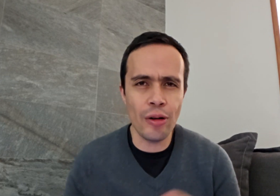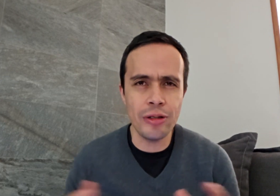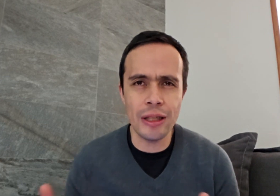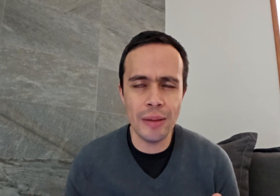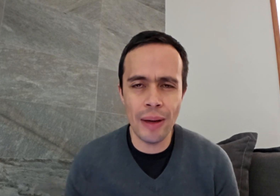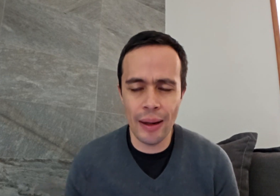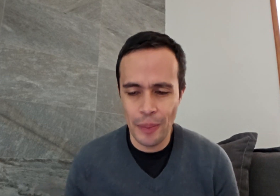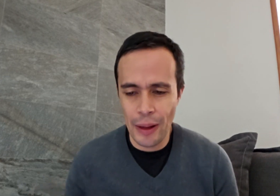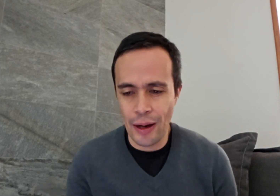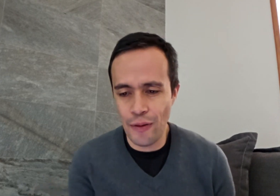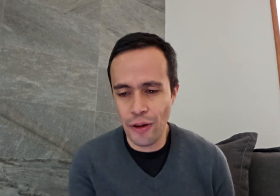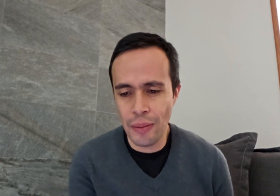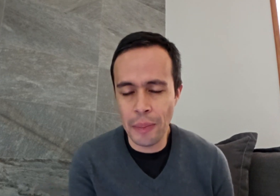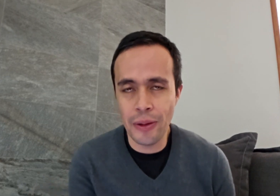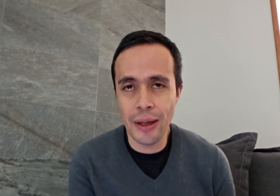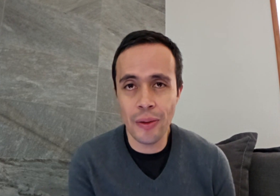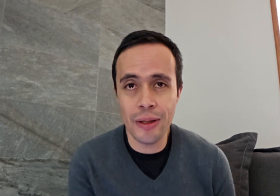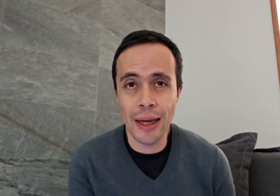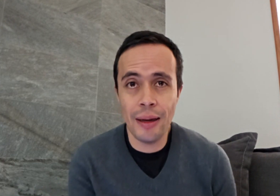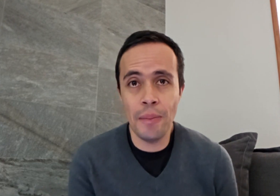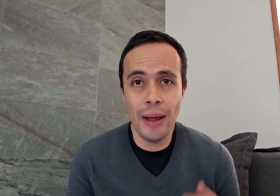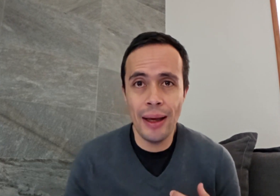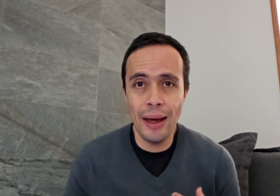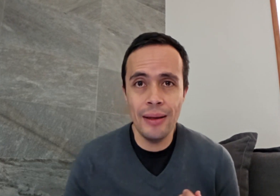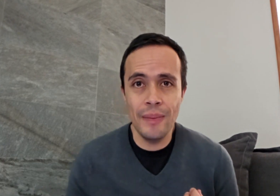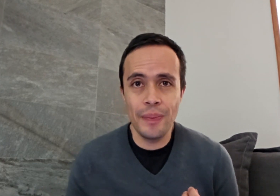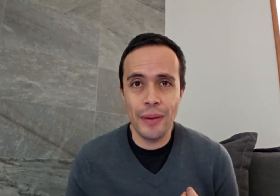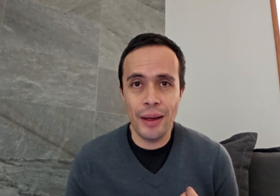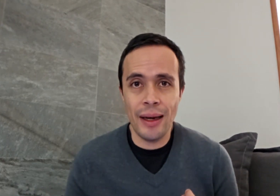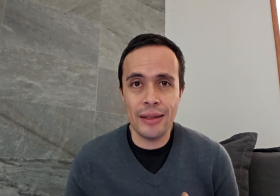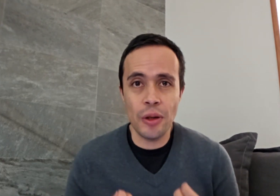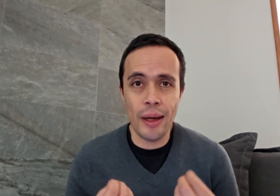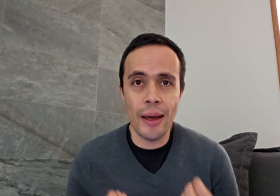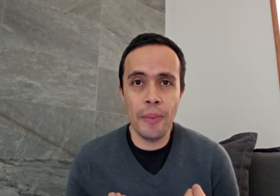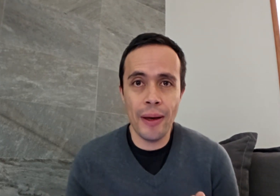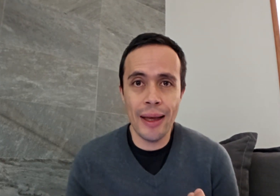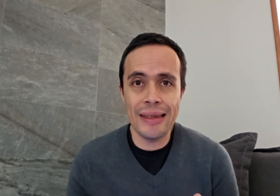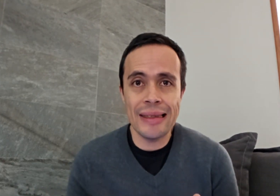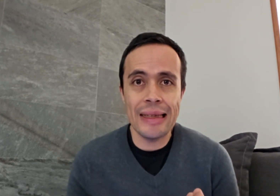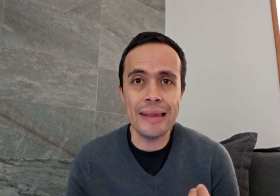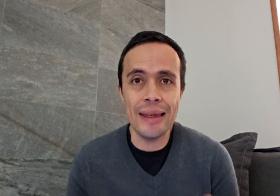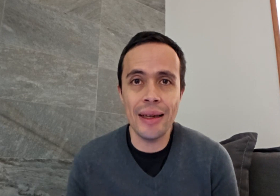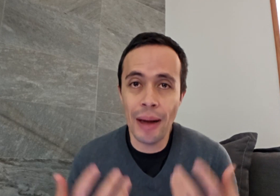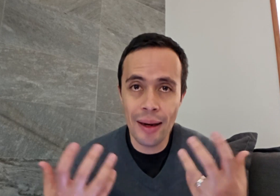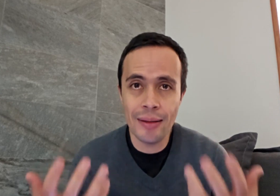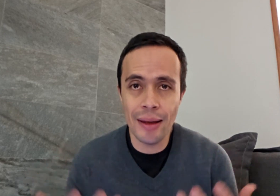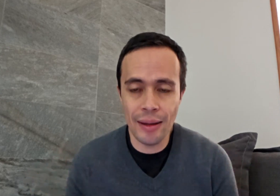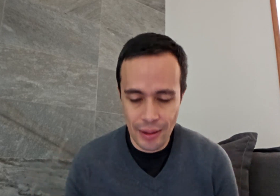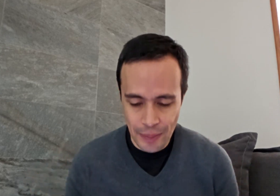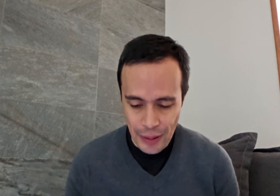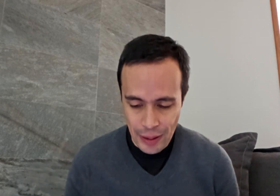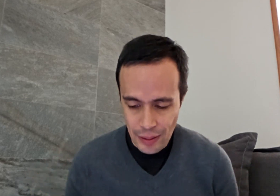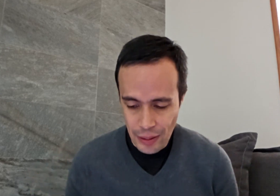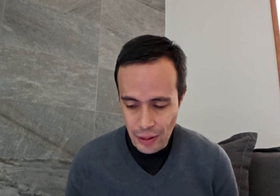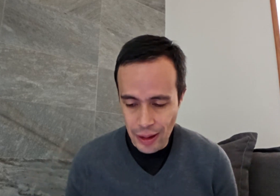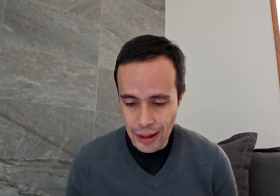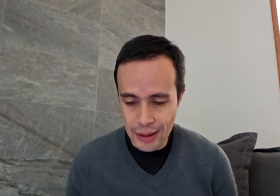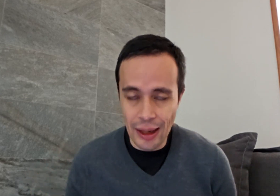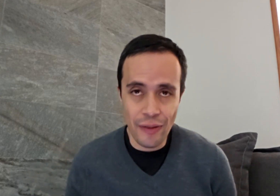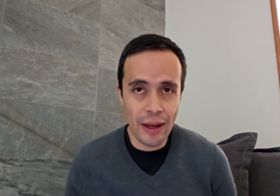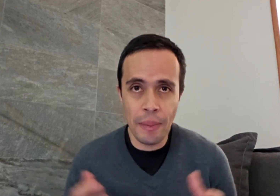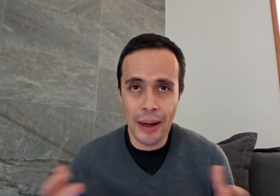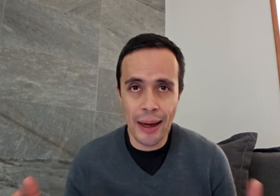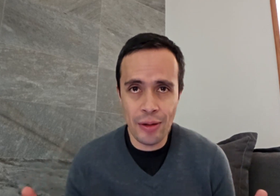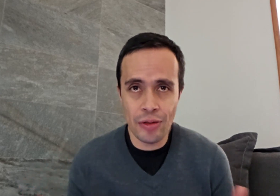la peligrosísima reforma al Poder Judicial que implica que la ciudadanía pueda decidir. Imagínense lo